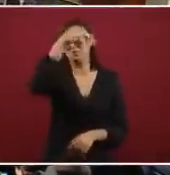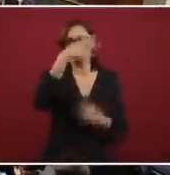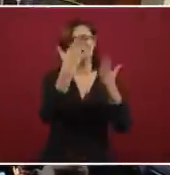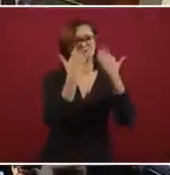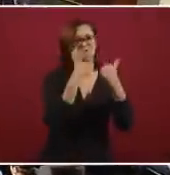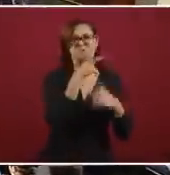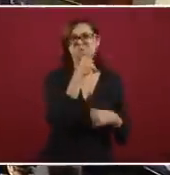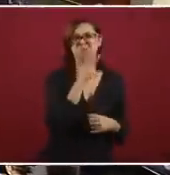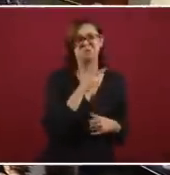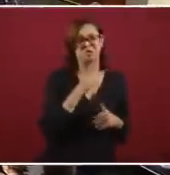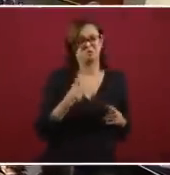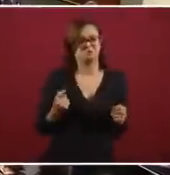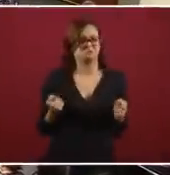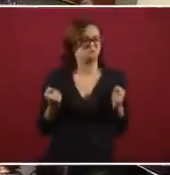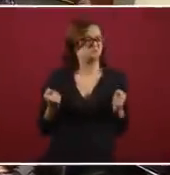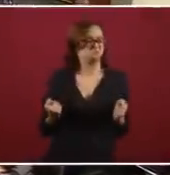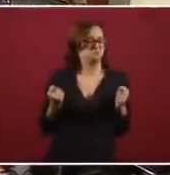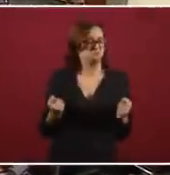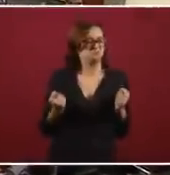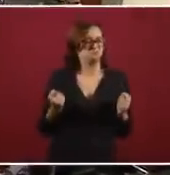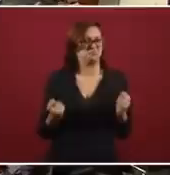importaba